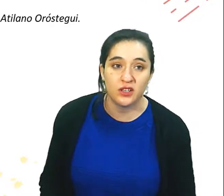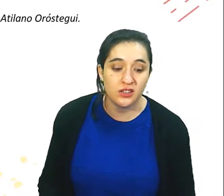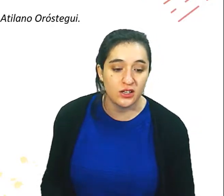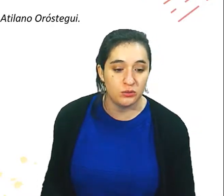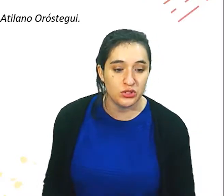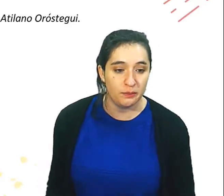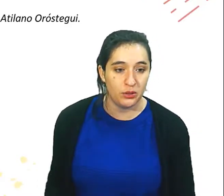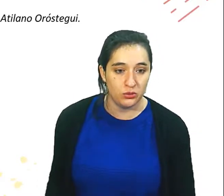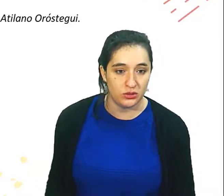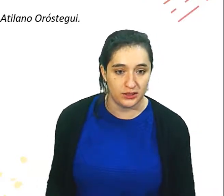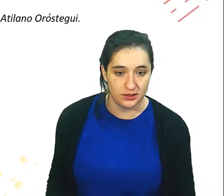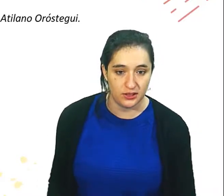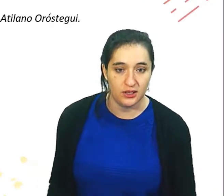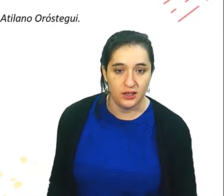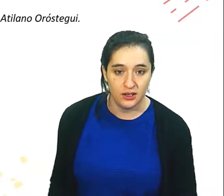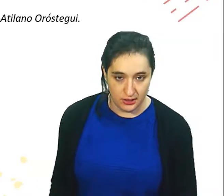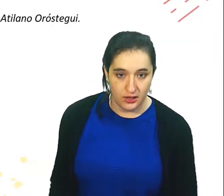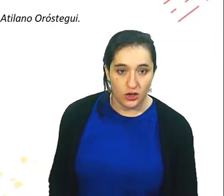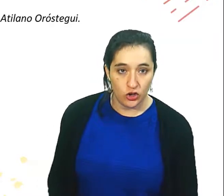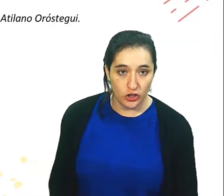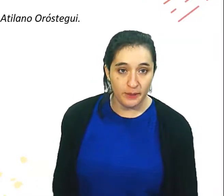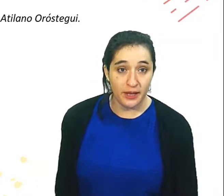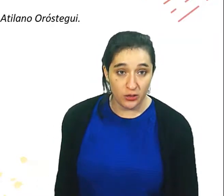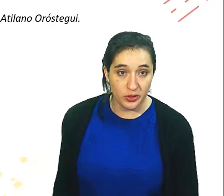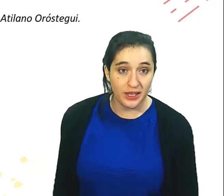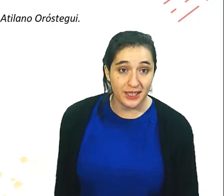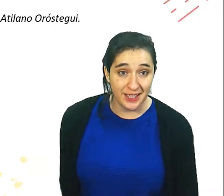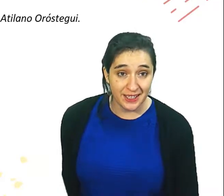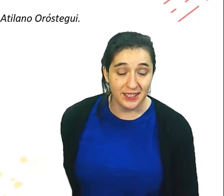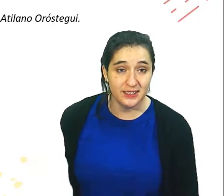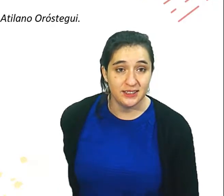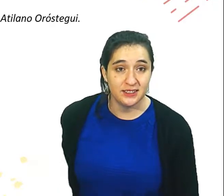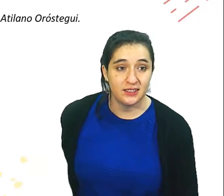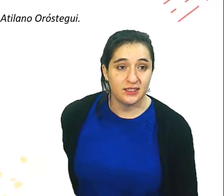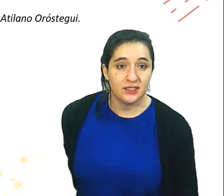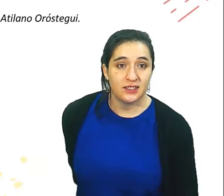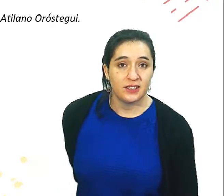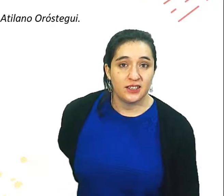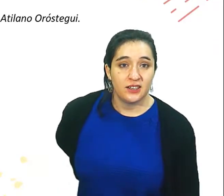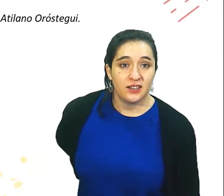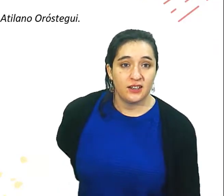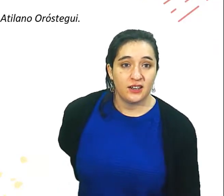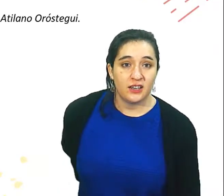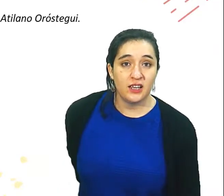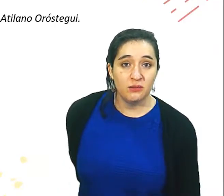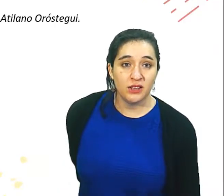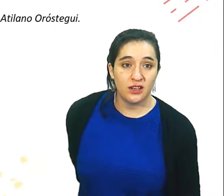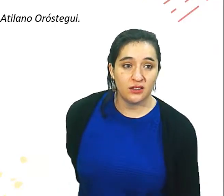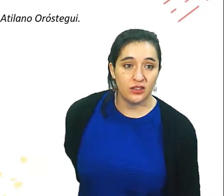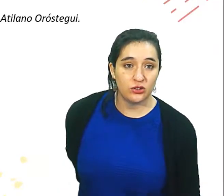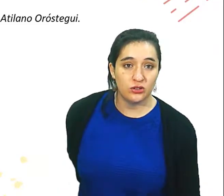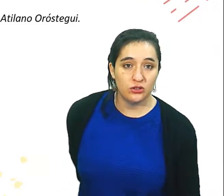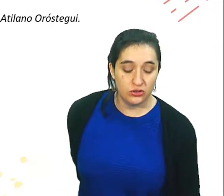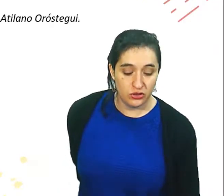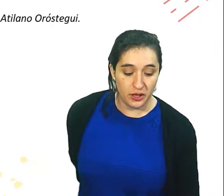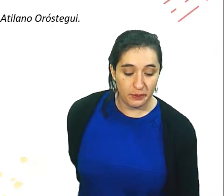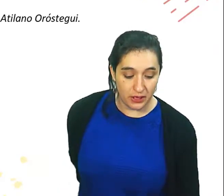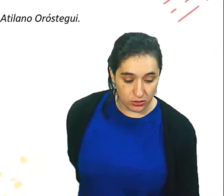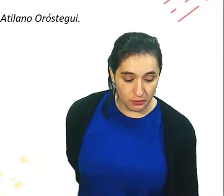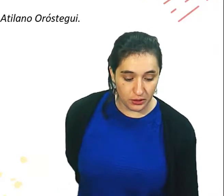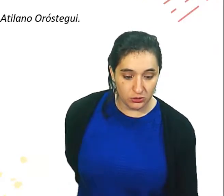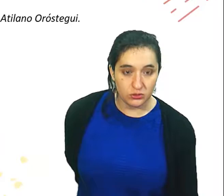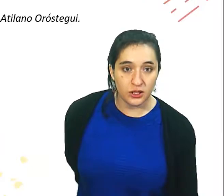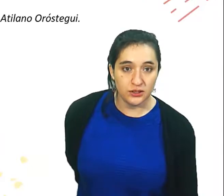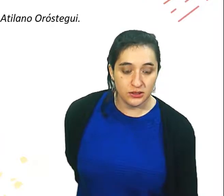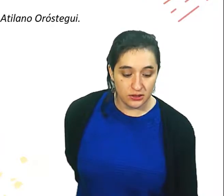y sé que tienen muchas preguntas. Colóquenme algunas que tengan y mientras tanto, yo voy a esperar